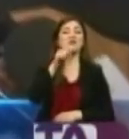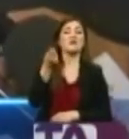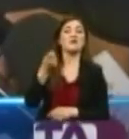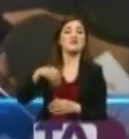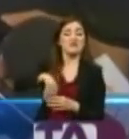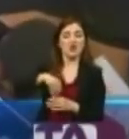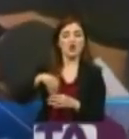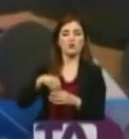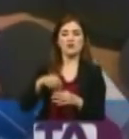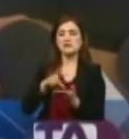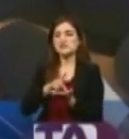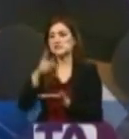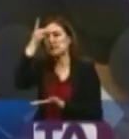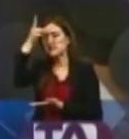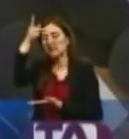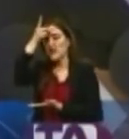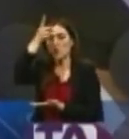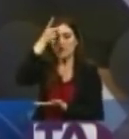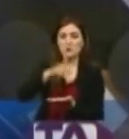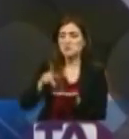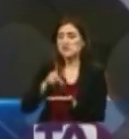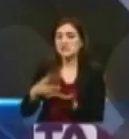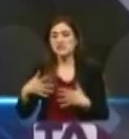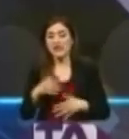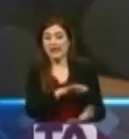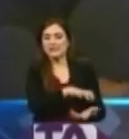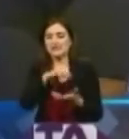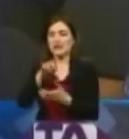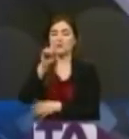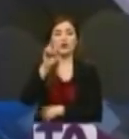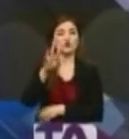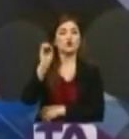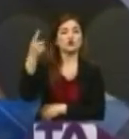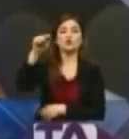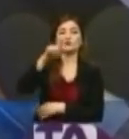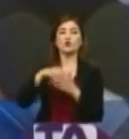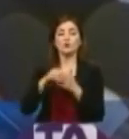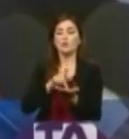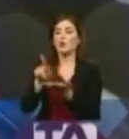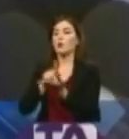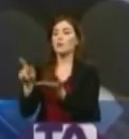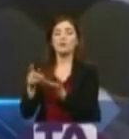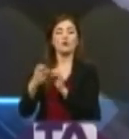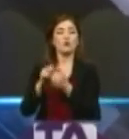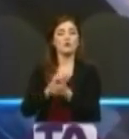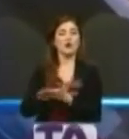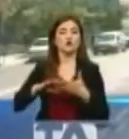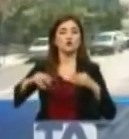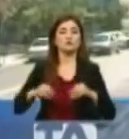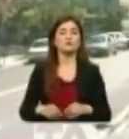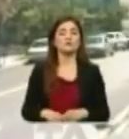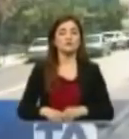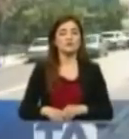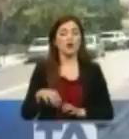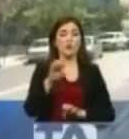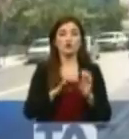para poder tapar algunos huecos fiscales que tenía. Le sirvieron 1.200 millones para poder solventar en estos momentos los gastos.